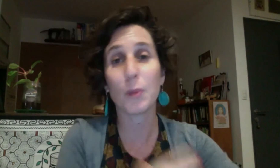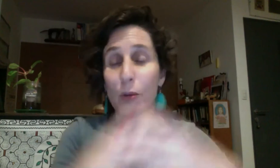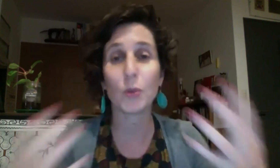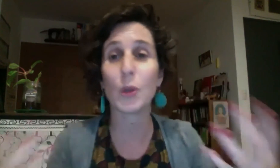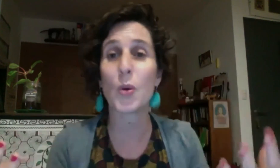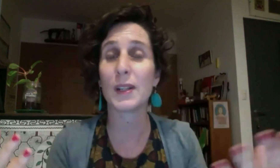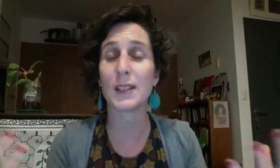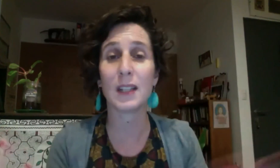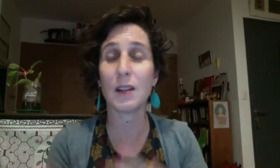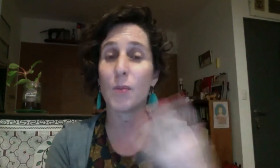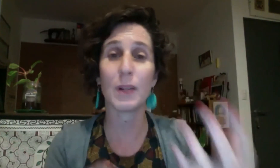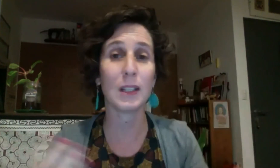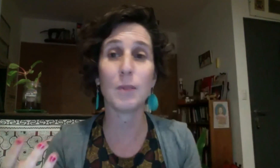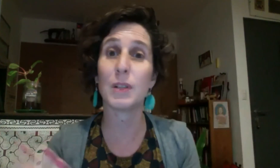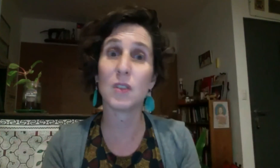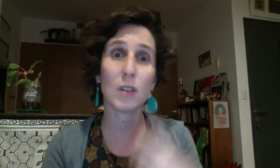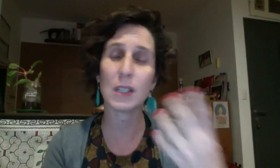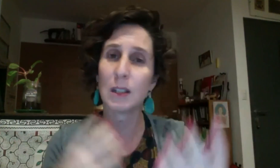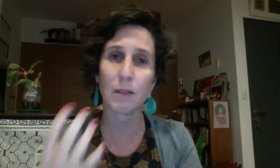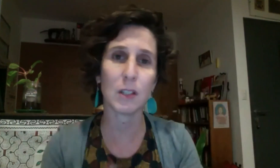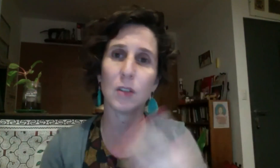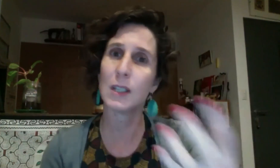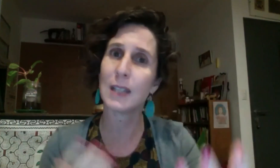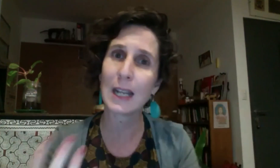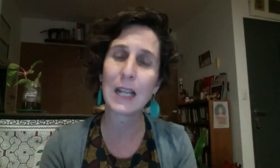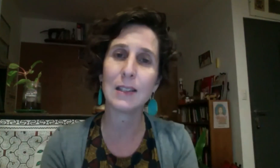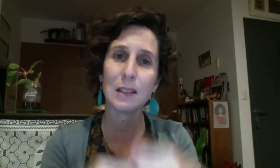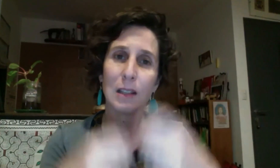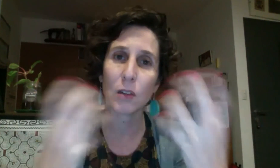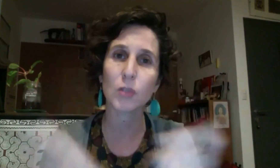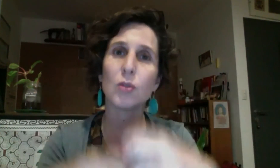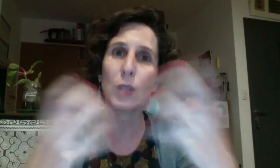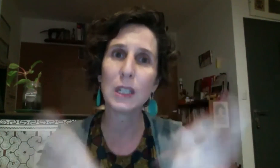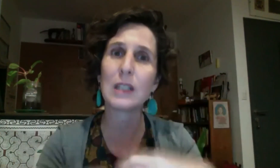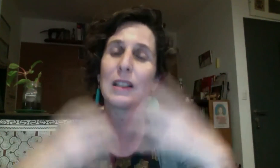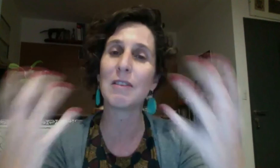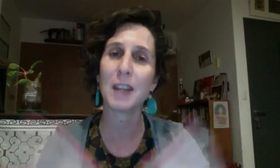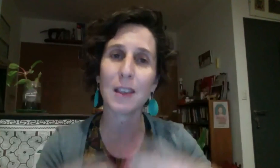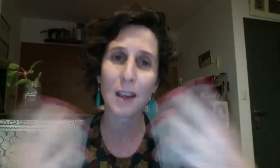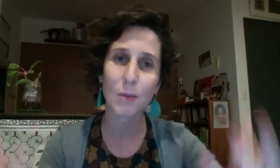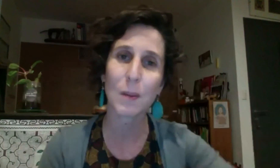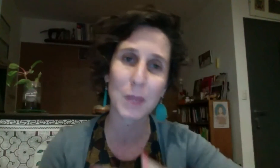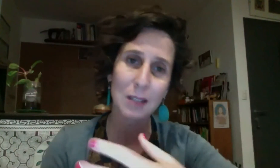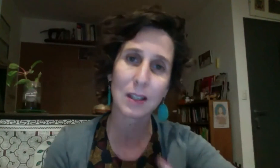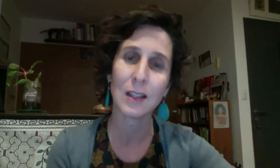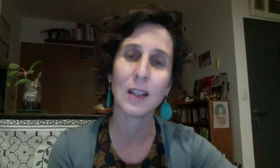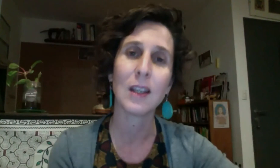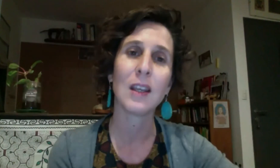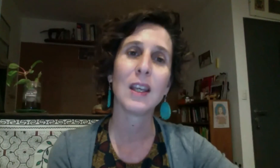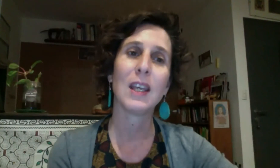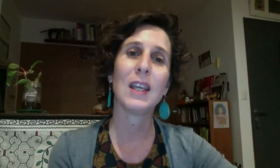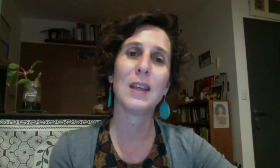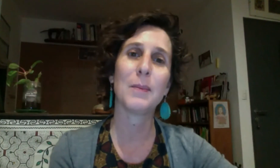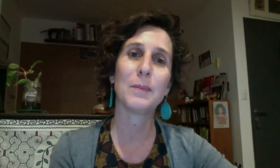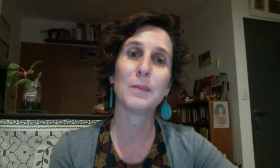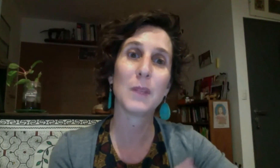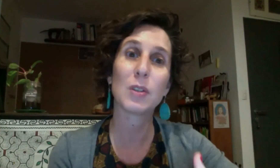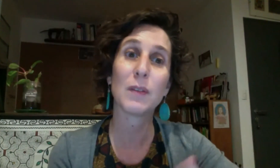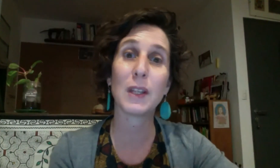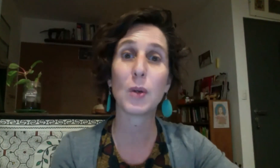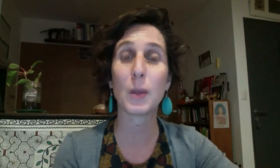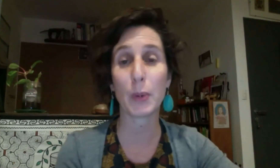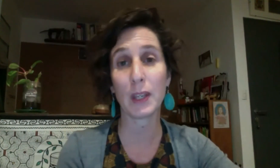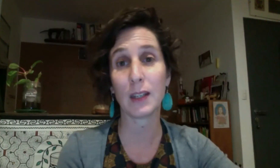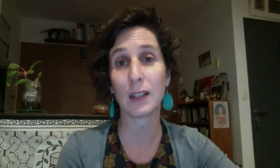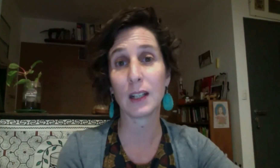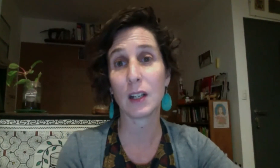también por el gusto de conversar y de compartir impresiones y reflexiones y análisis y de construir y desentrañar una pieza, los